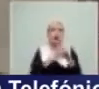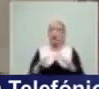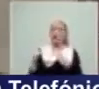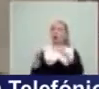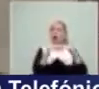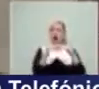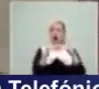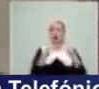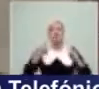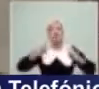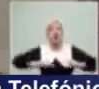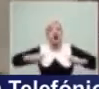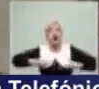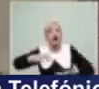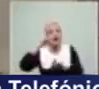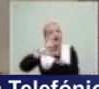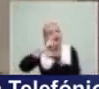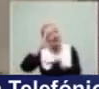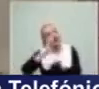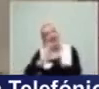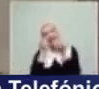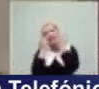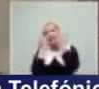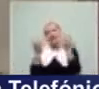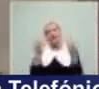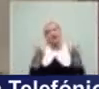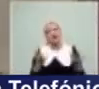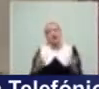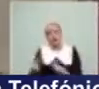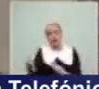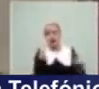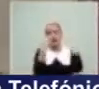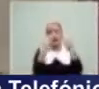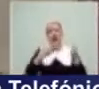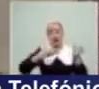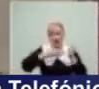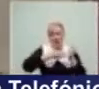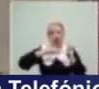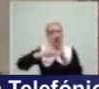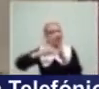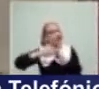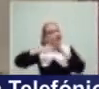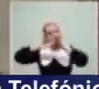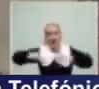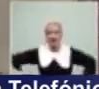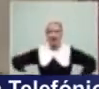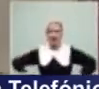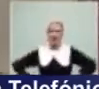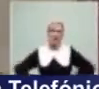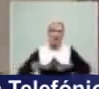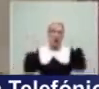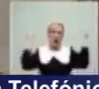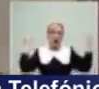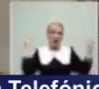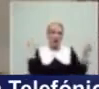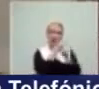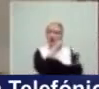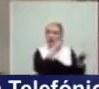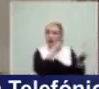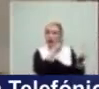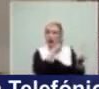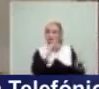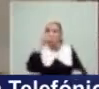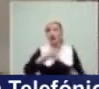que ahí estamos haciendo y seguiremos haciendo es garantizarles que pueden resolver con plena libertad sin